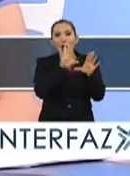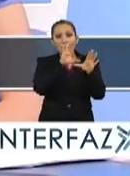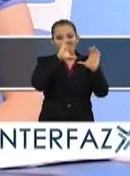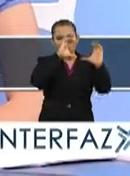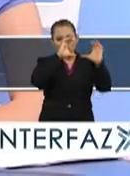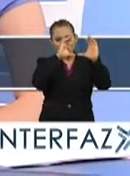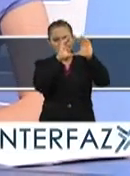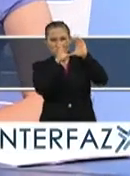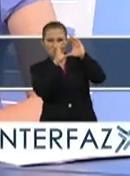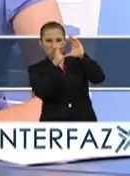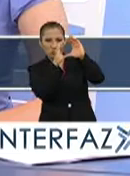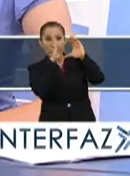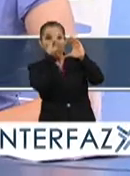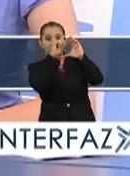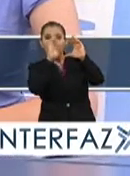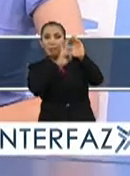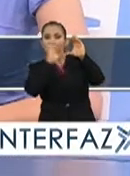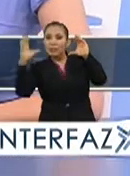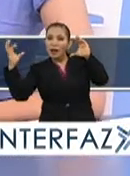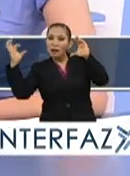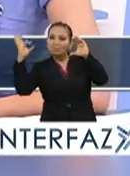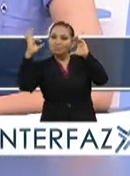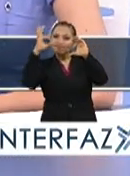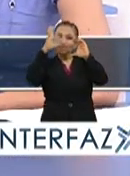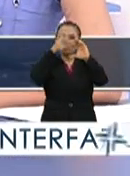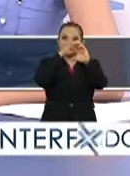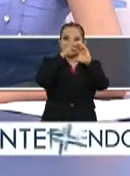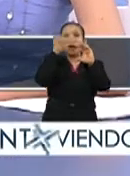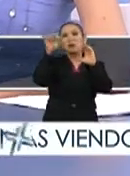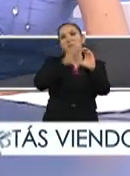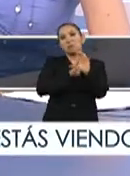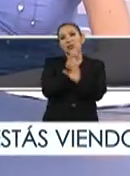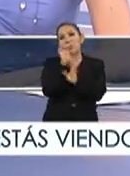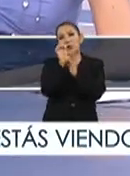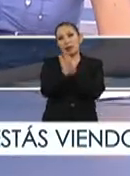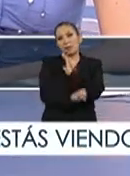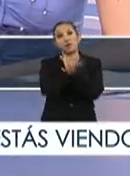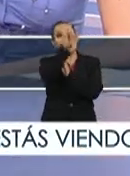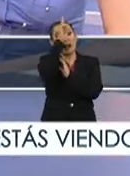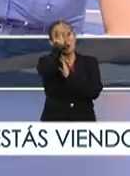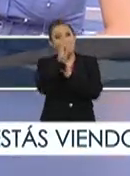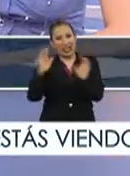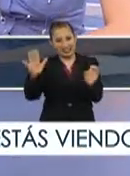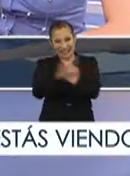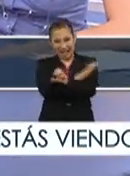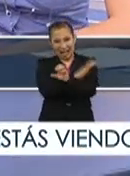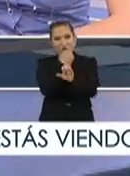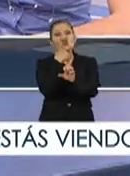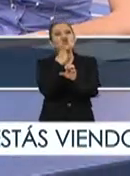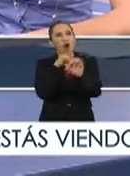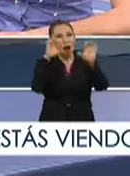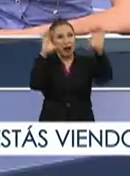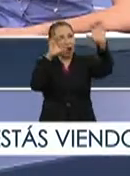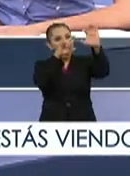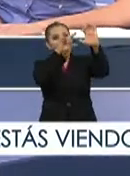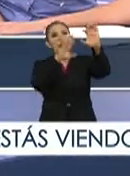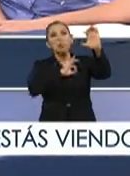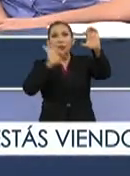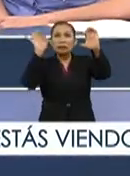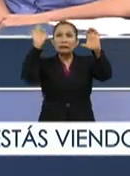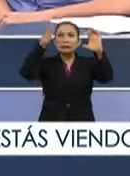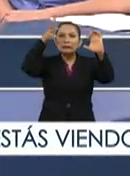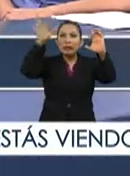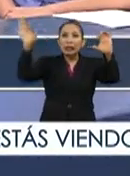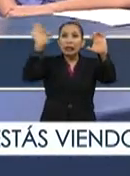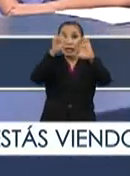cierta posición para que se pueda dar un eclipse. Entonces tú puedes decir que si viene una luna llena, hay probabilidad de eclipse. Y si